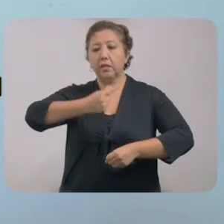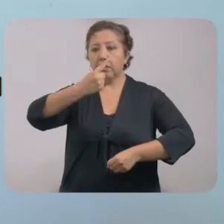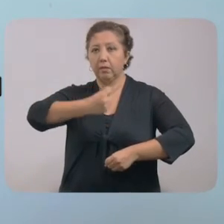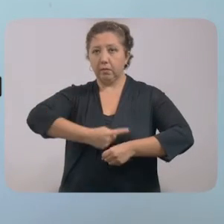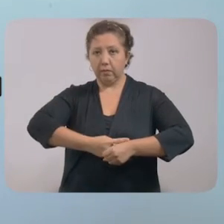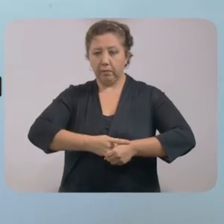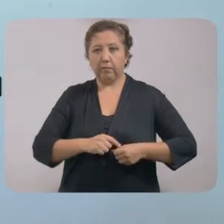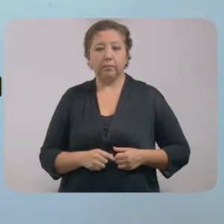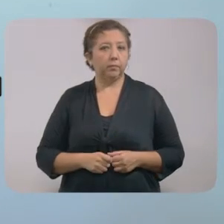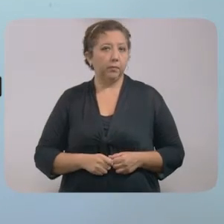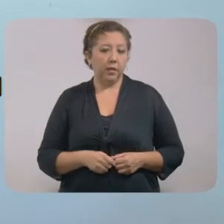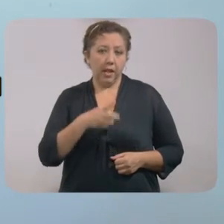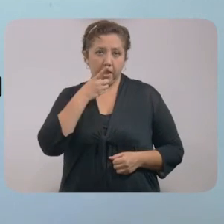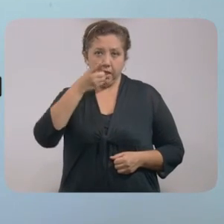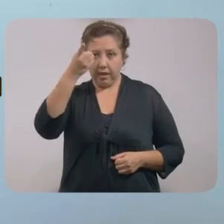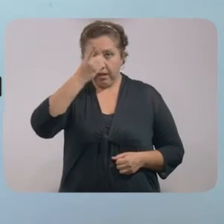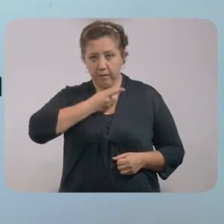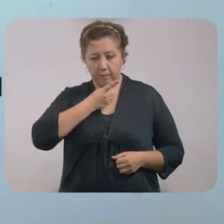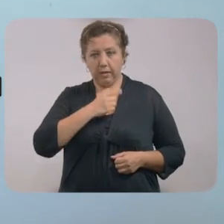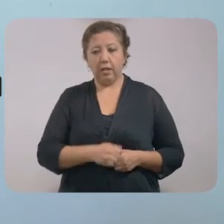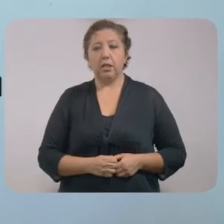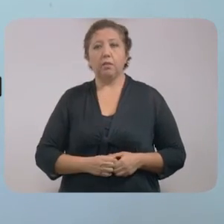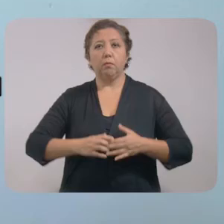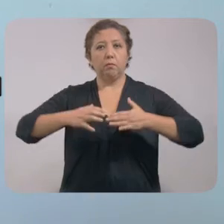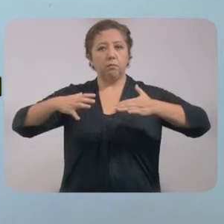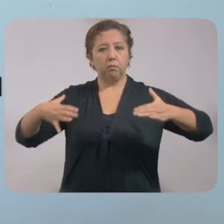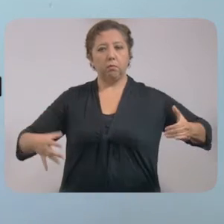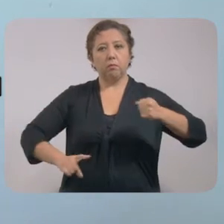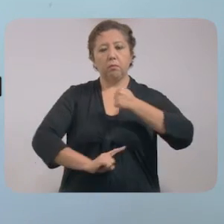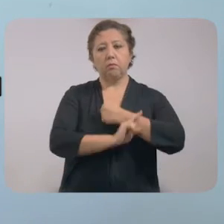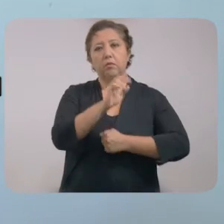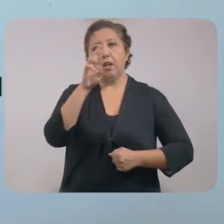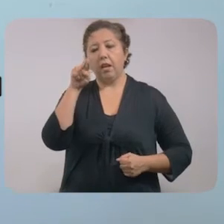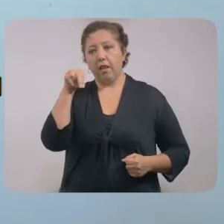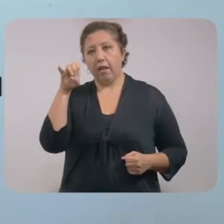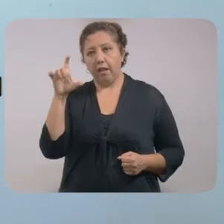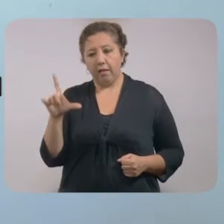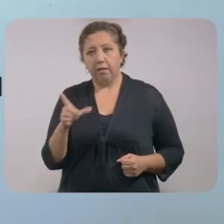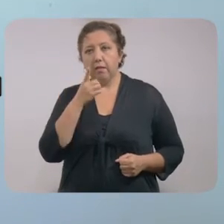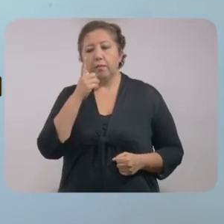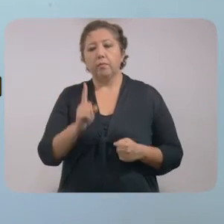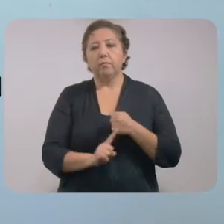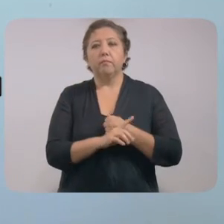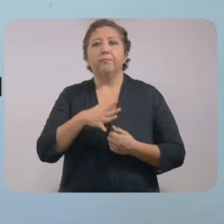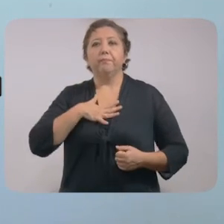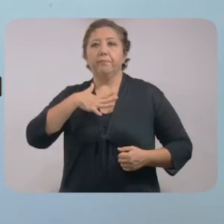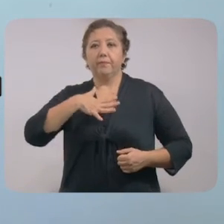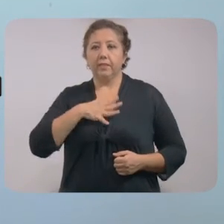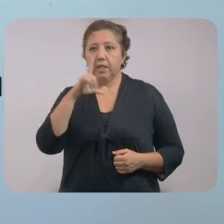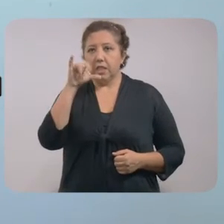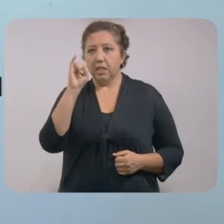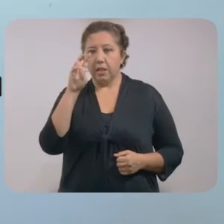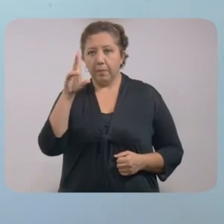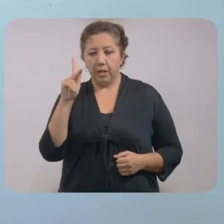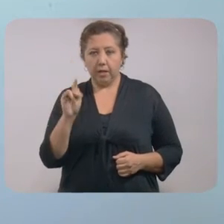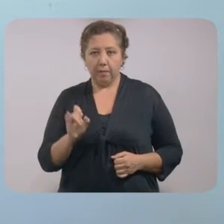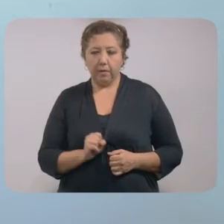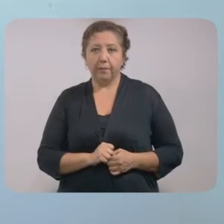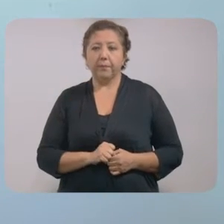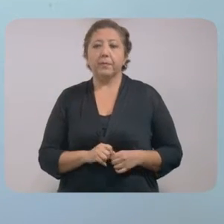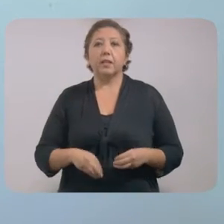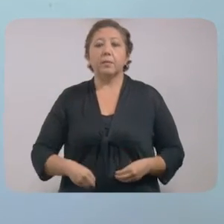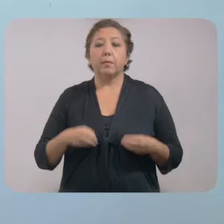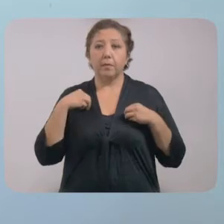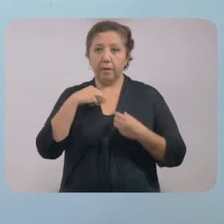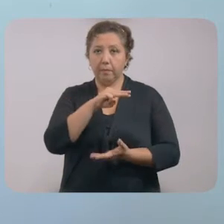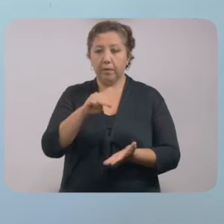hipertensión arterial sistémica, diabetes mellitus, obesidad, insuficiencia renal crónica, EPOC, dislipidemia y cardiopatía.